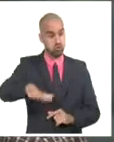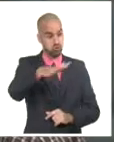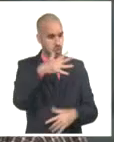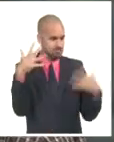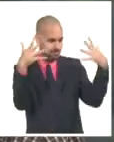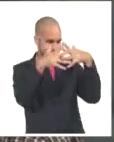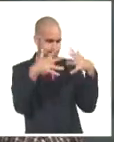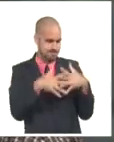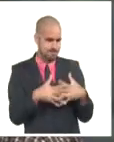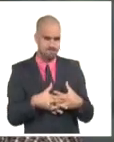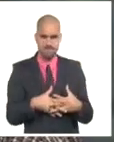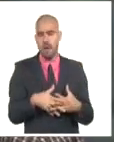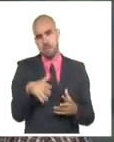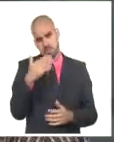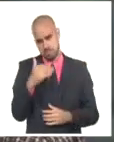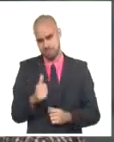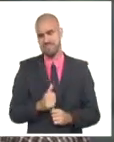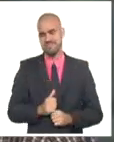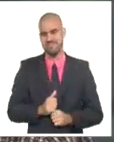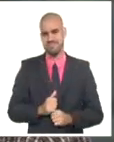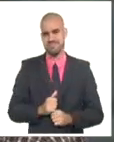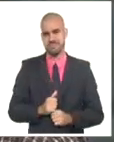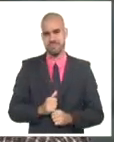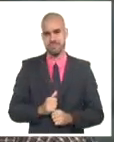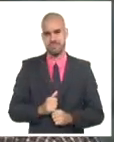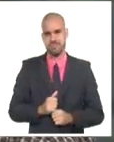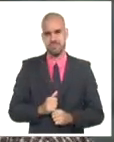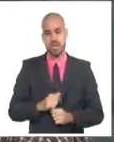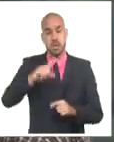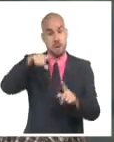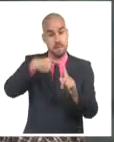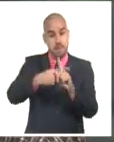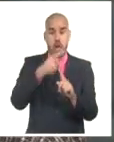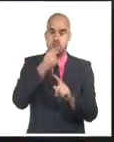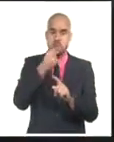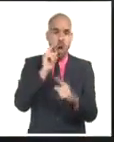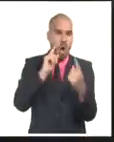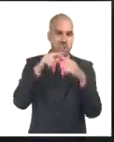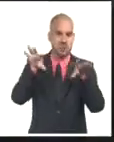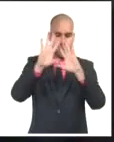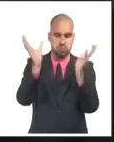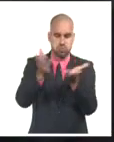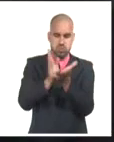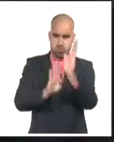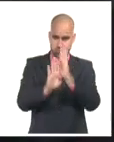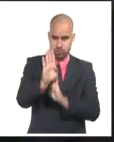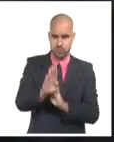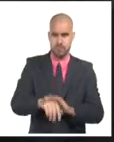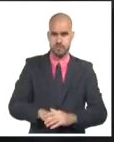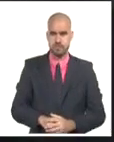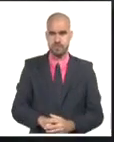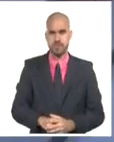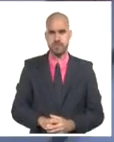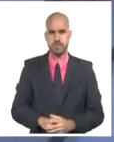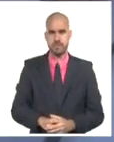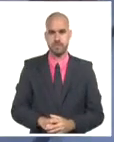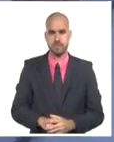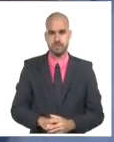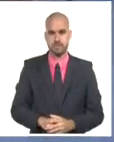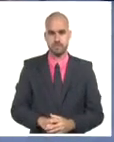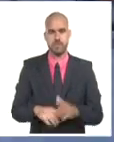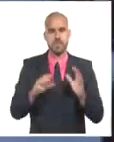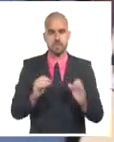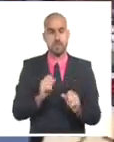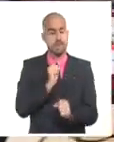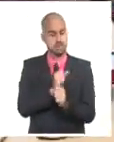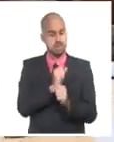y en función de un mundo mejor que siempre es posible. Tiene el partido en la fábrica, en el